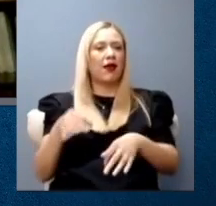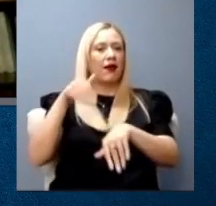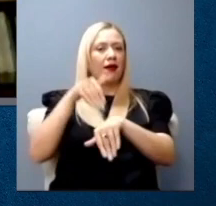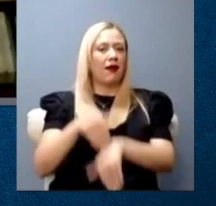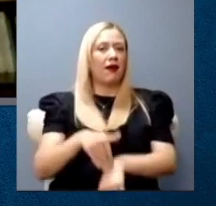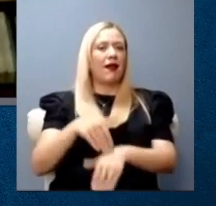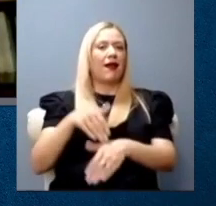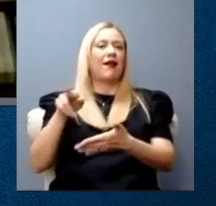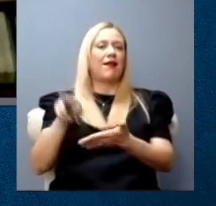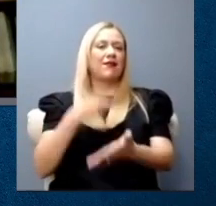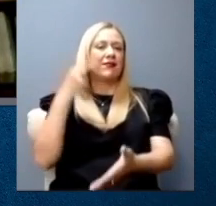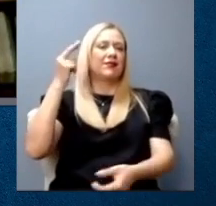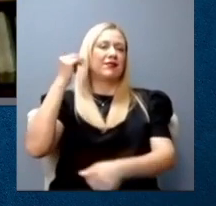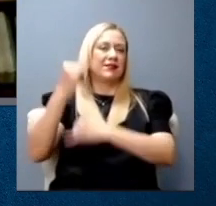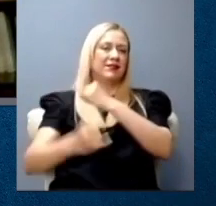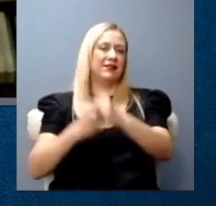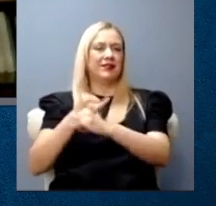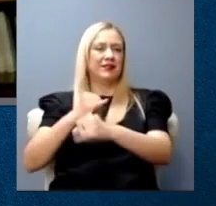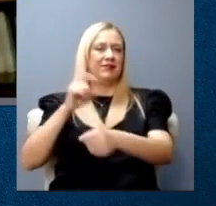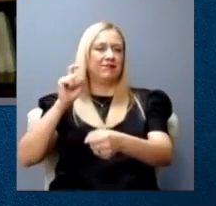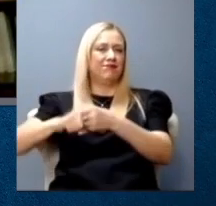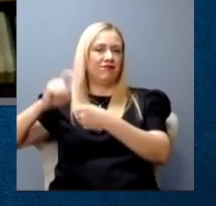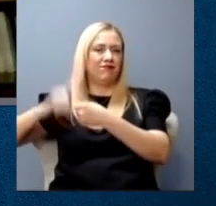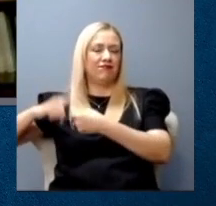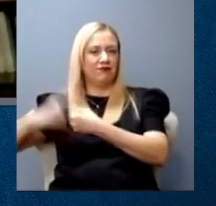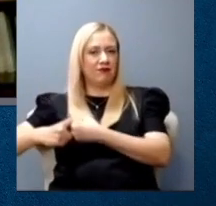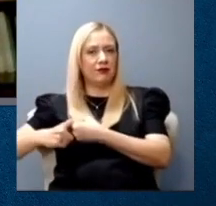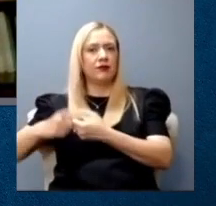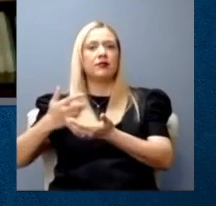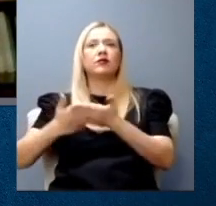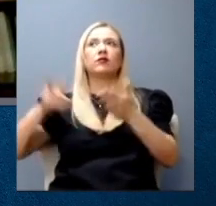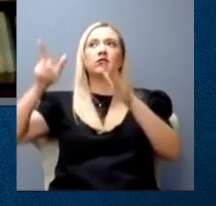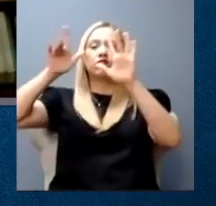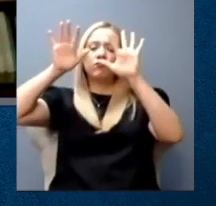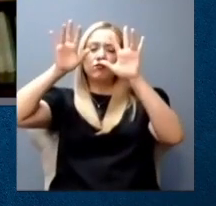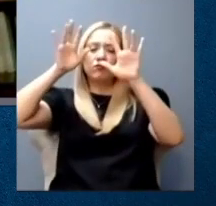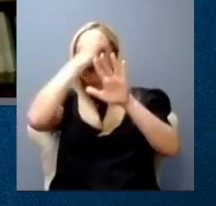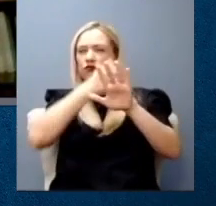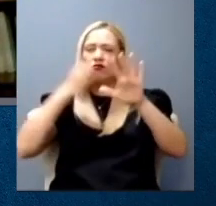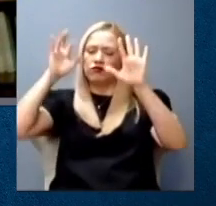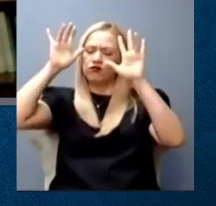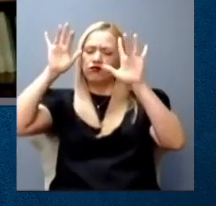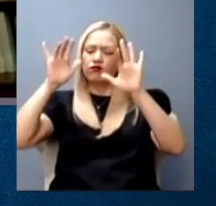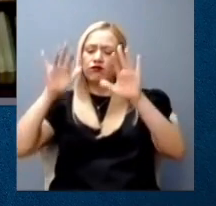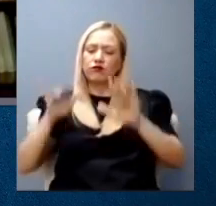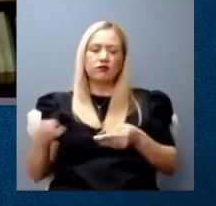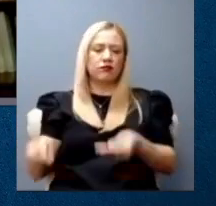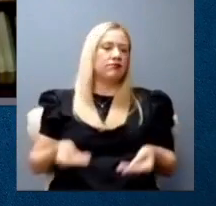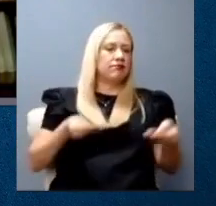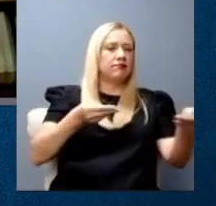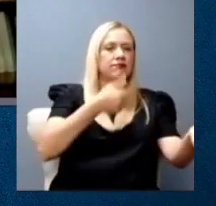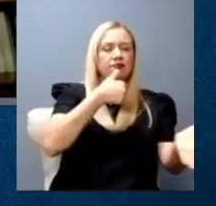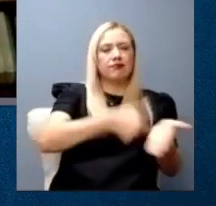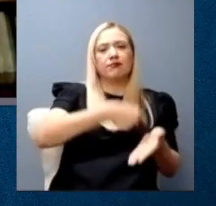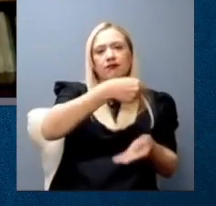comités establecidos en tratados que pueden adoptar dictámenes. Algunos